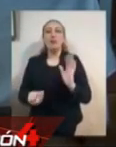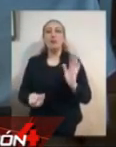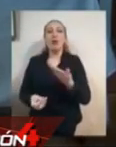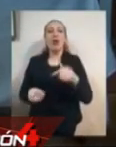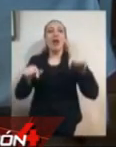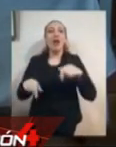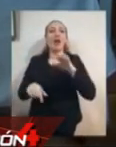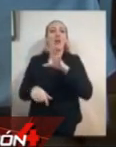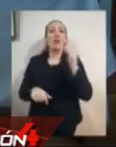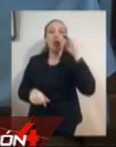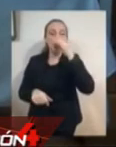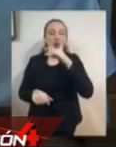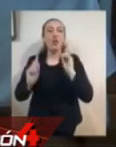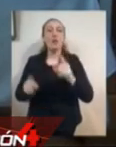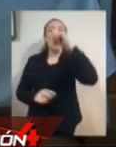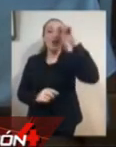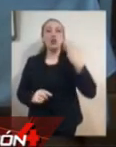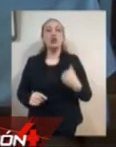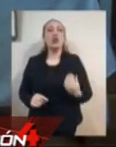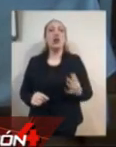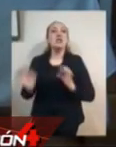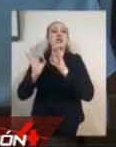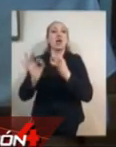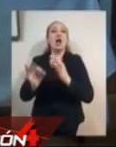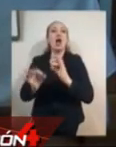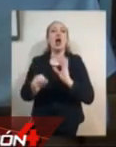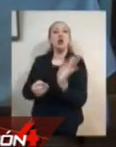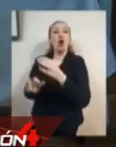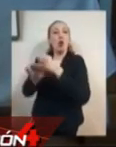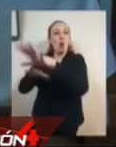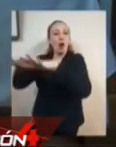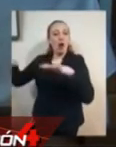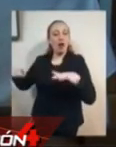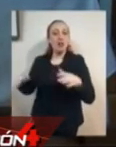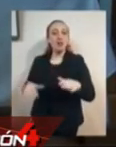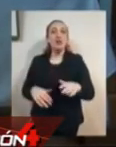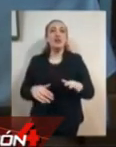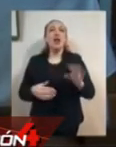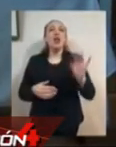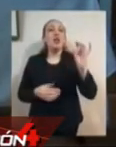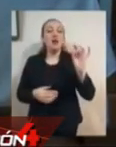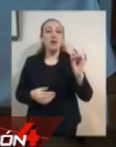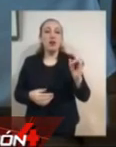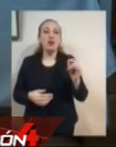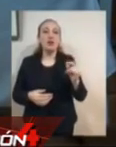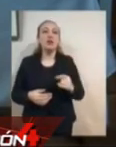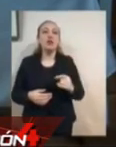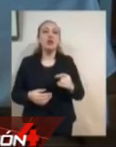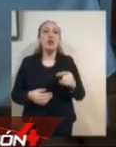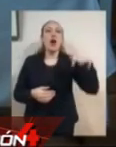Estado, estamos procurando la llegada a todos lados. La situación más compleja la tenemos en